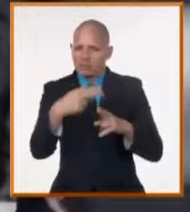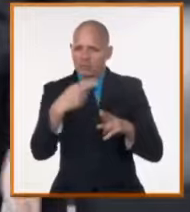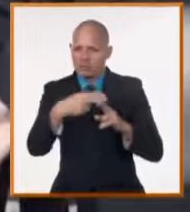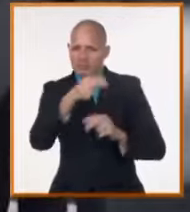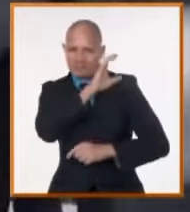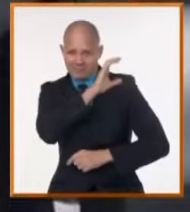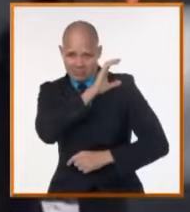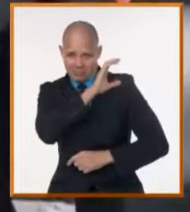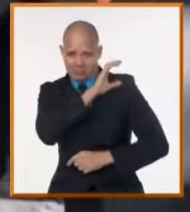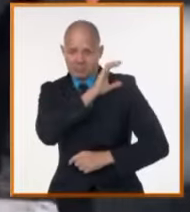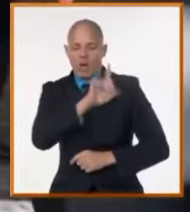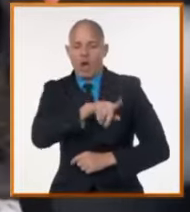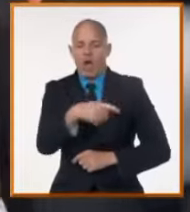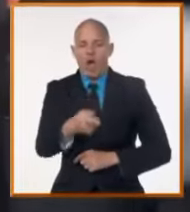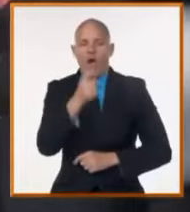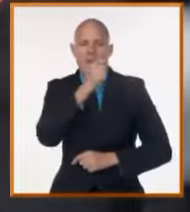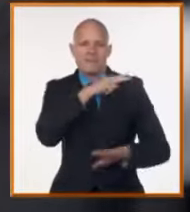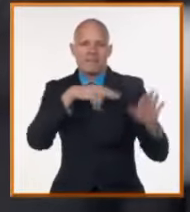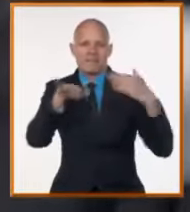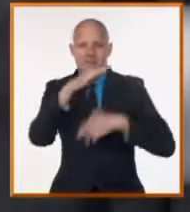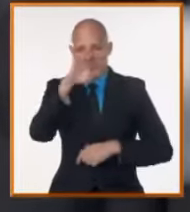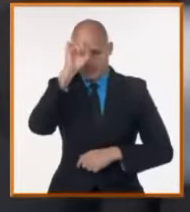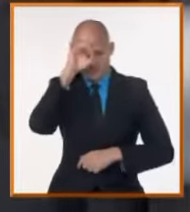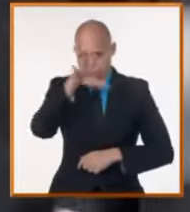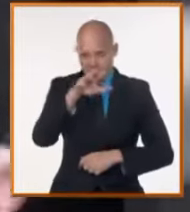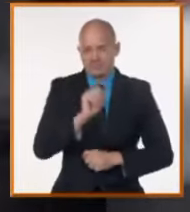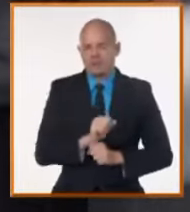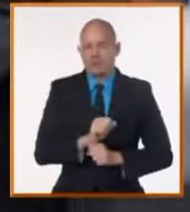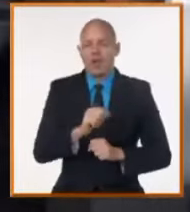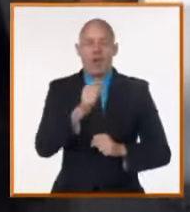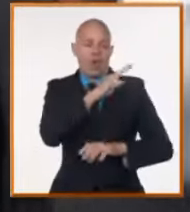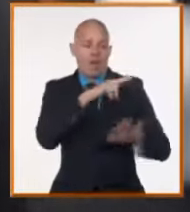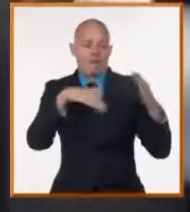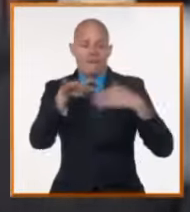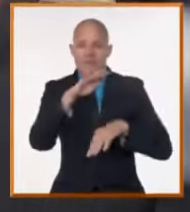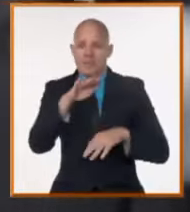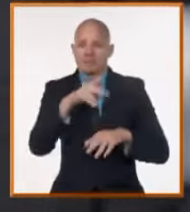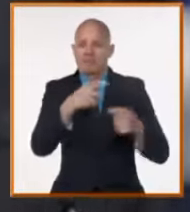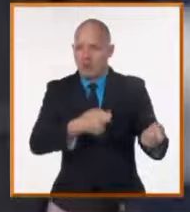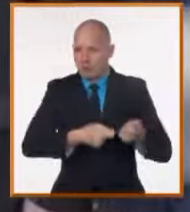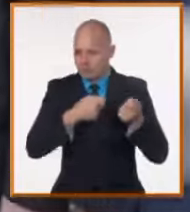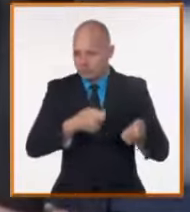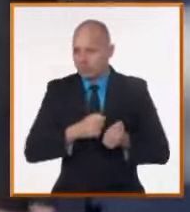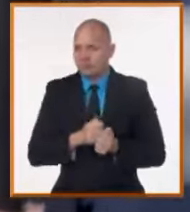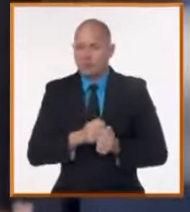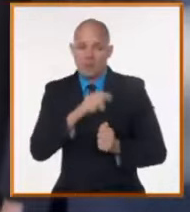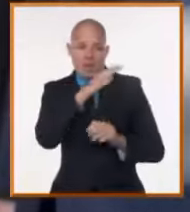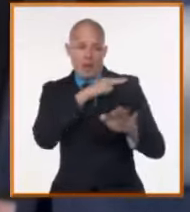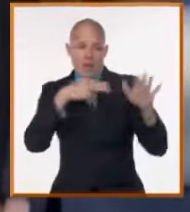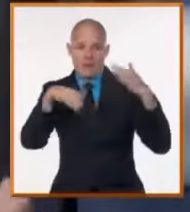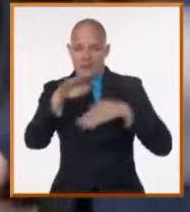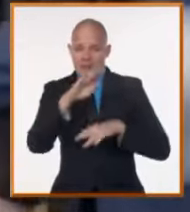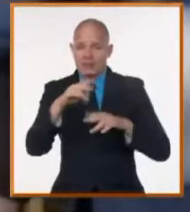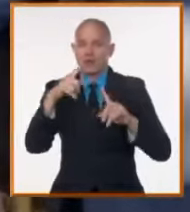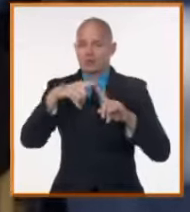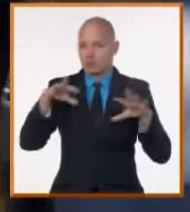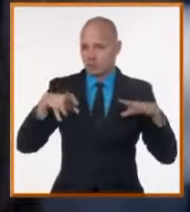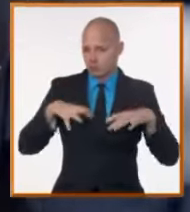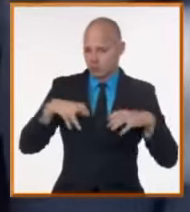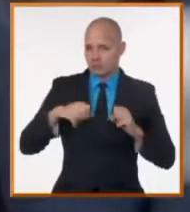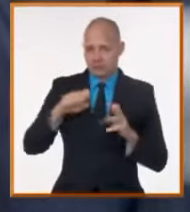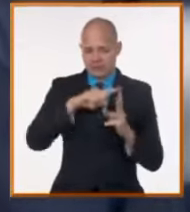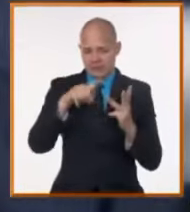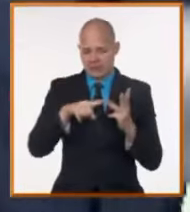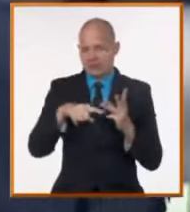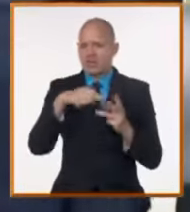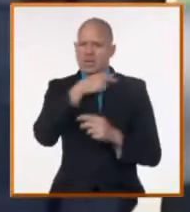los titulares de Energía y Minas, Vicente Lao Levi, de Agricultura, Idael Pérez Brito, y de Turismo, Juan Carlos García Granda, junto a